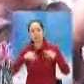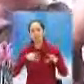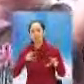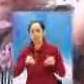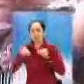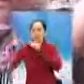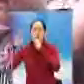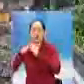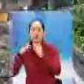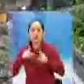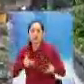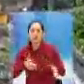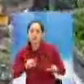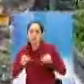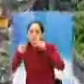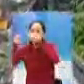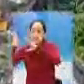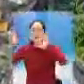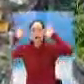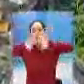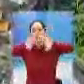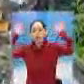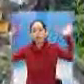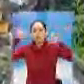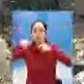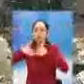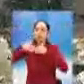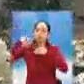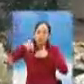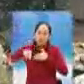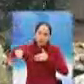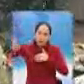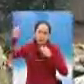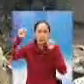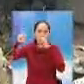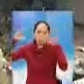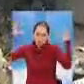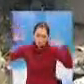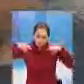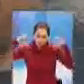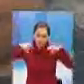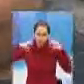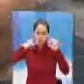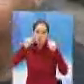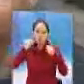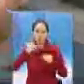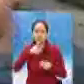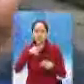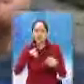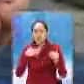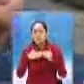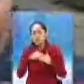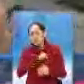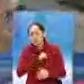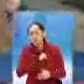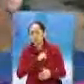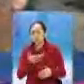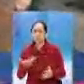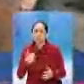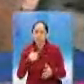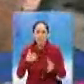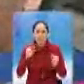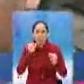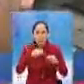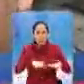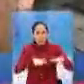municipal de Cuyotenango. Esto a consecuencia de fuertes lluvias registradas ayer en la costa sur. Empezamos a sacar las cosas, pero